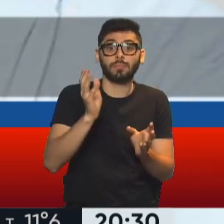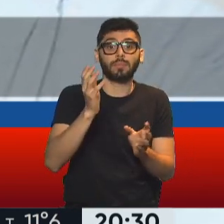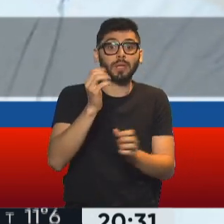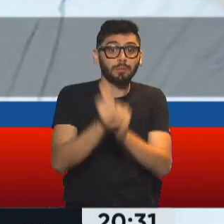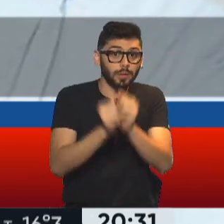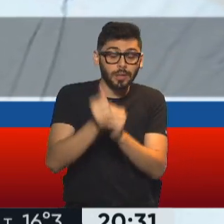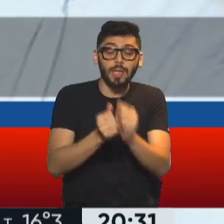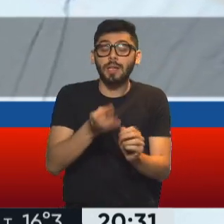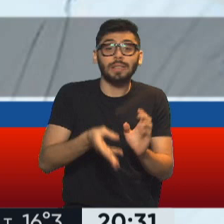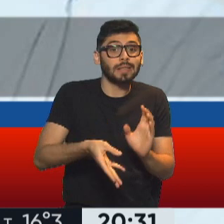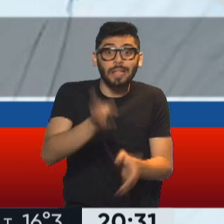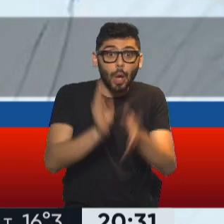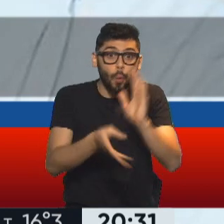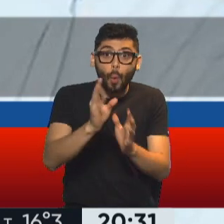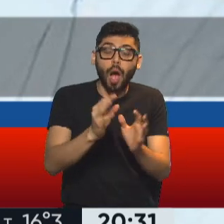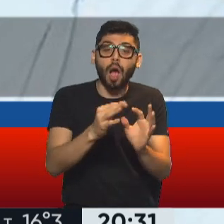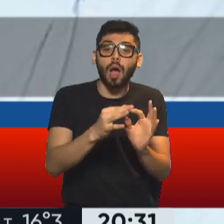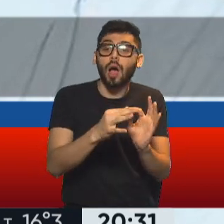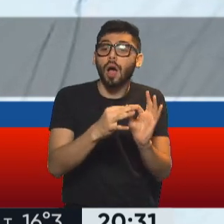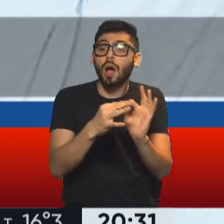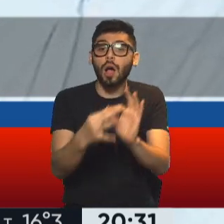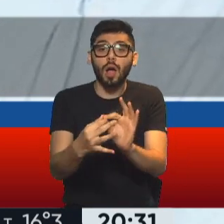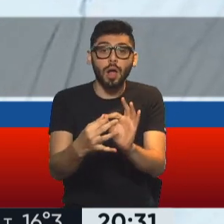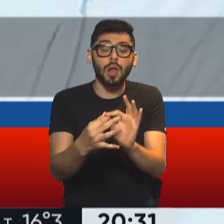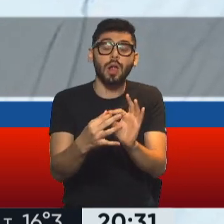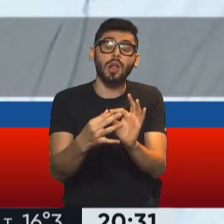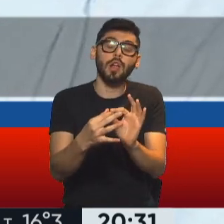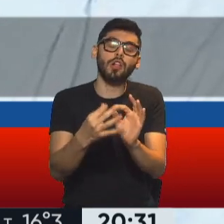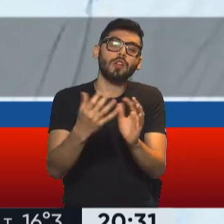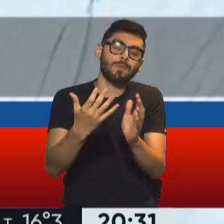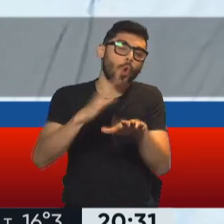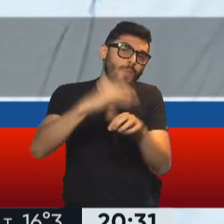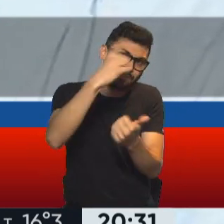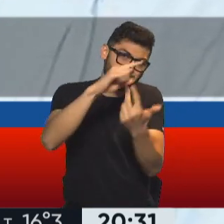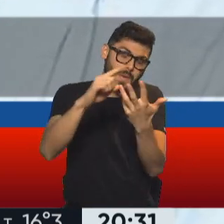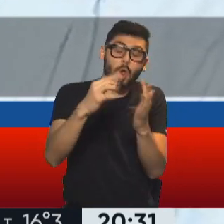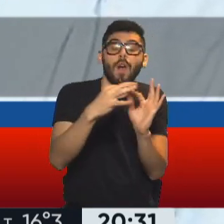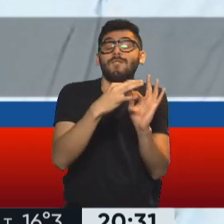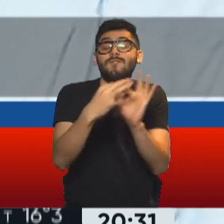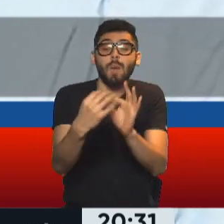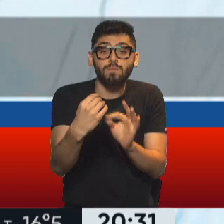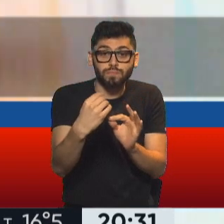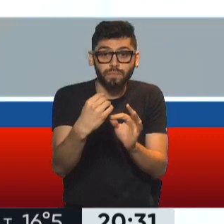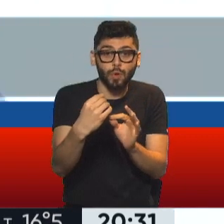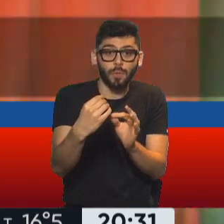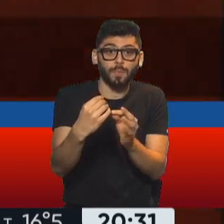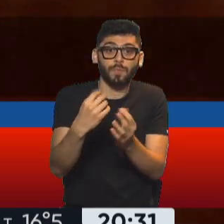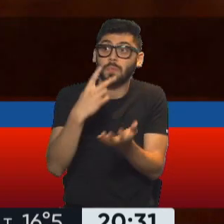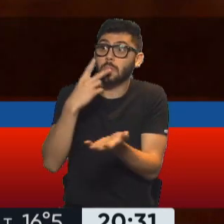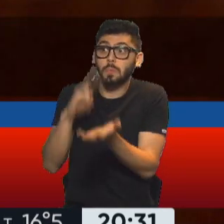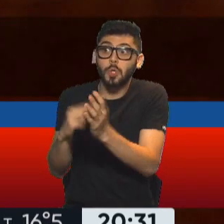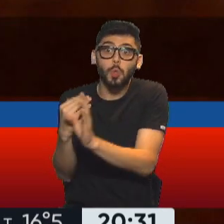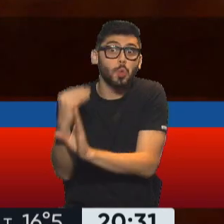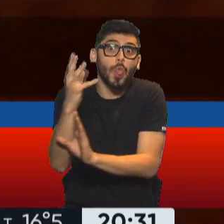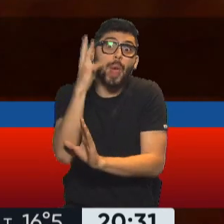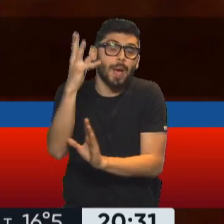de empresas está ligada, entre otras cosas, a una presión impositiva desmesurada. Nadie se